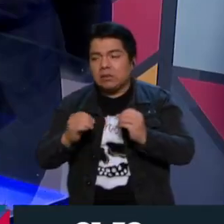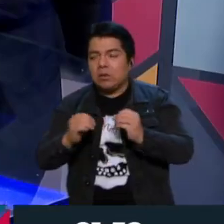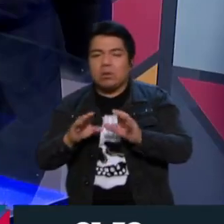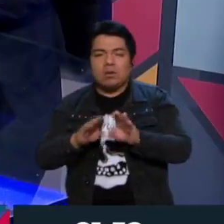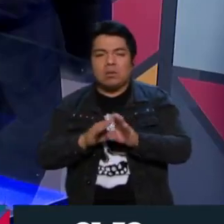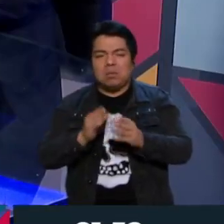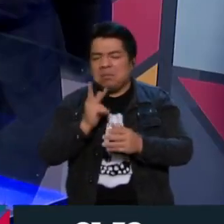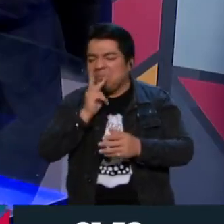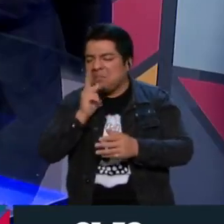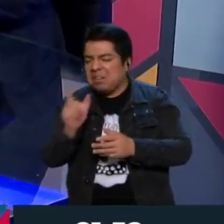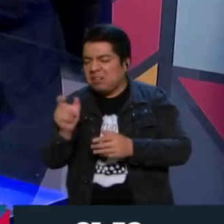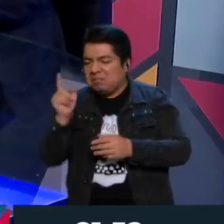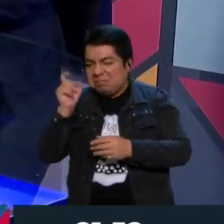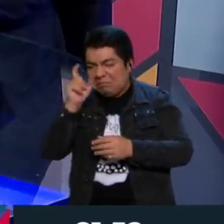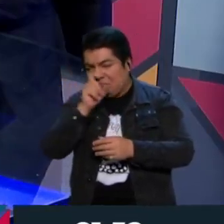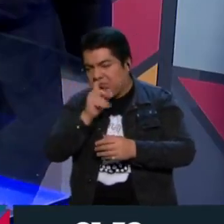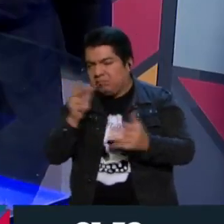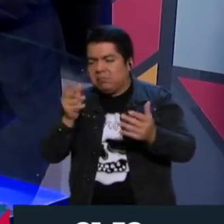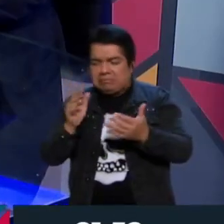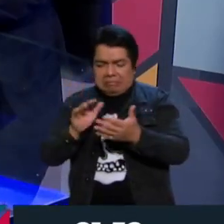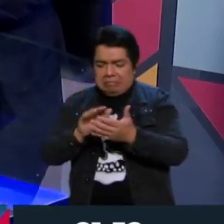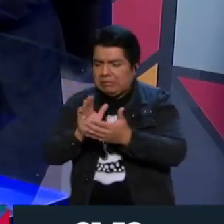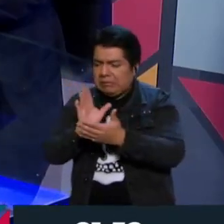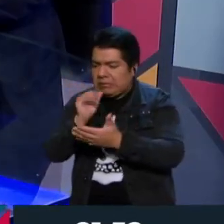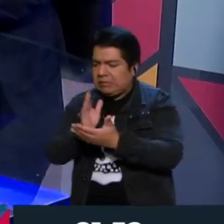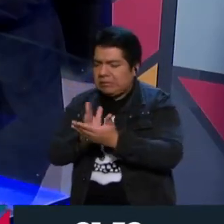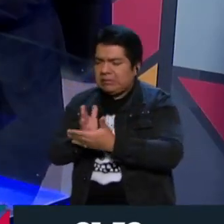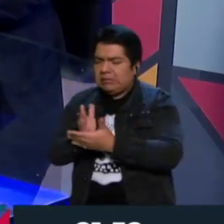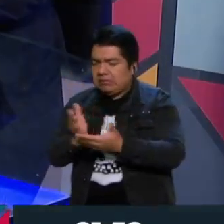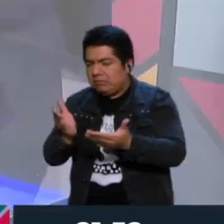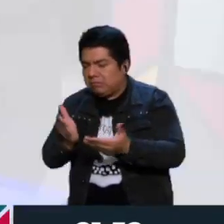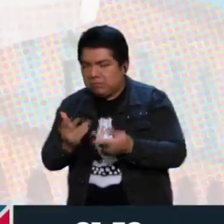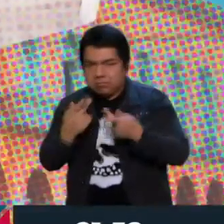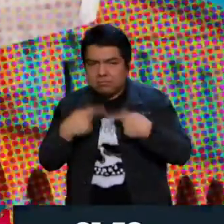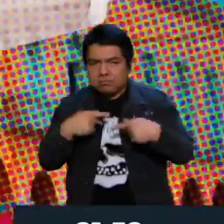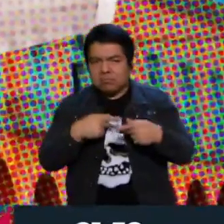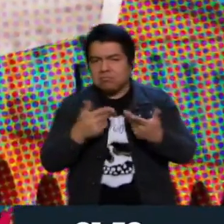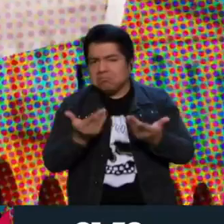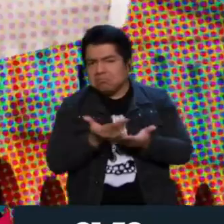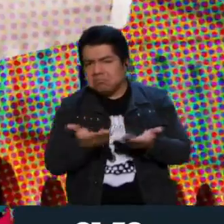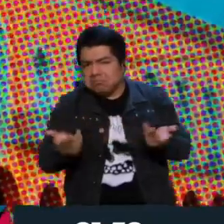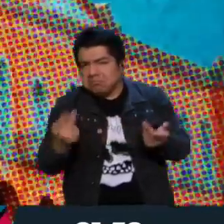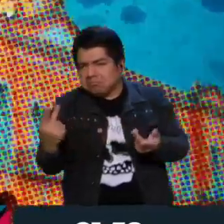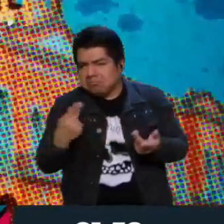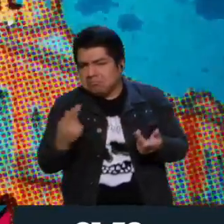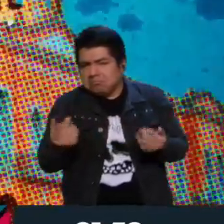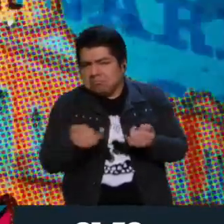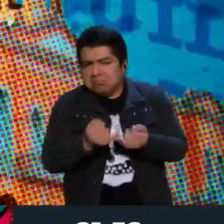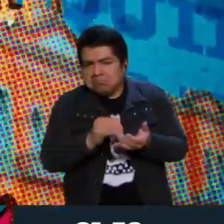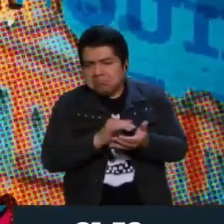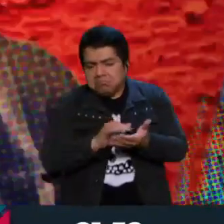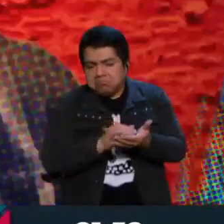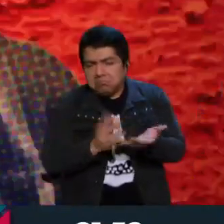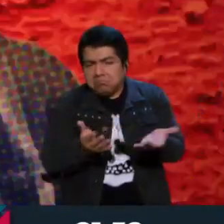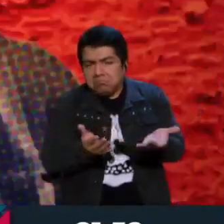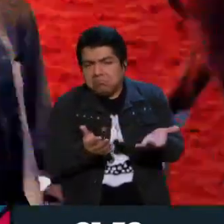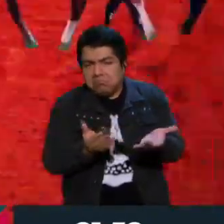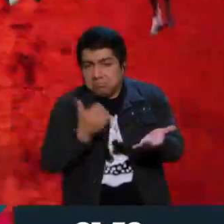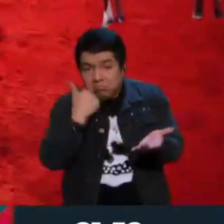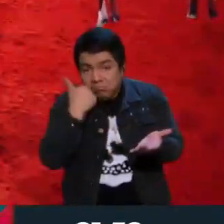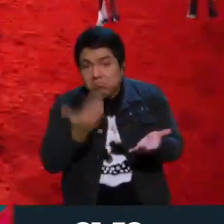académica y no es de un fácil acceso para el lector común como tú y como yo, ¿no? Que lo que queremos pues